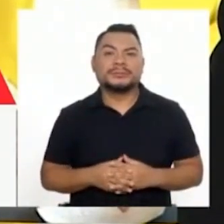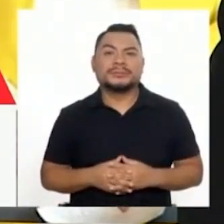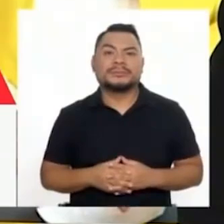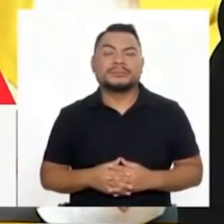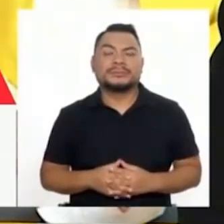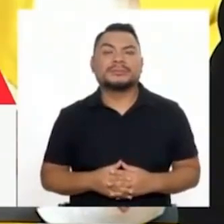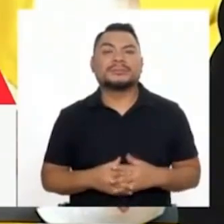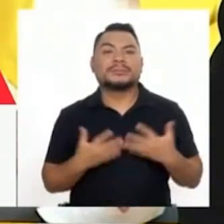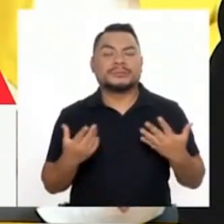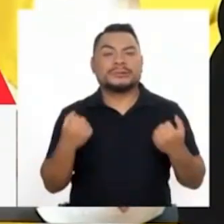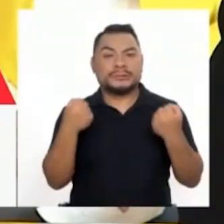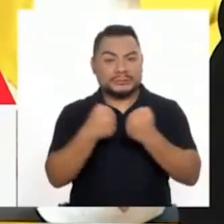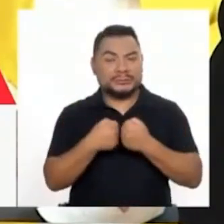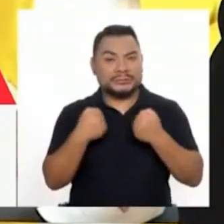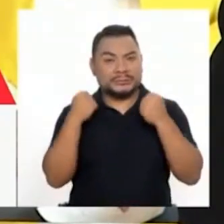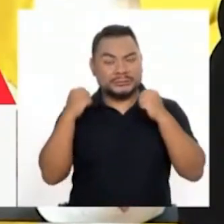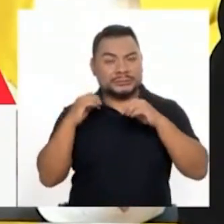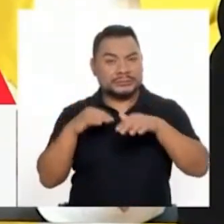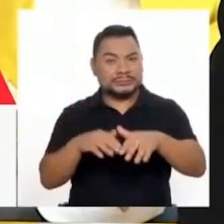actos de violencia